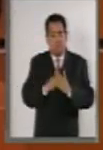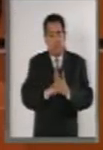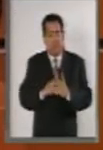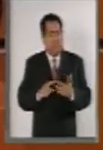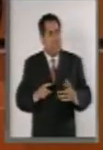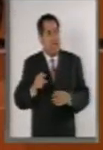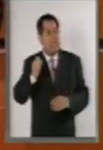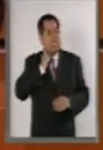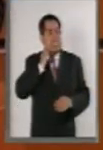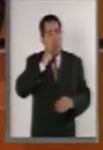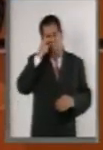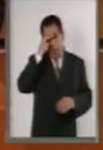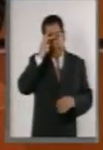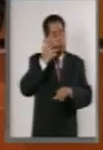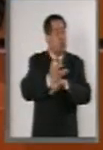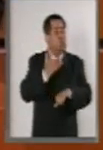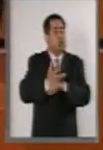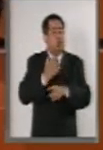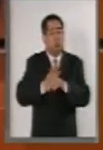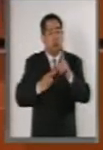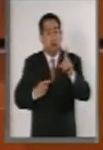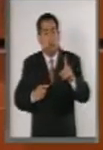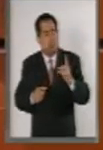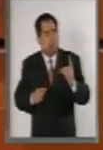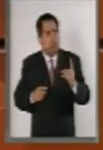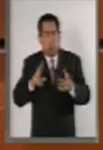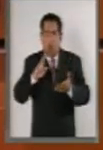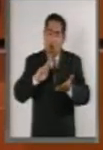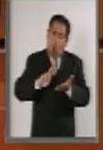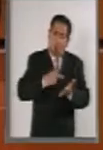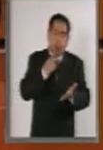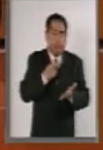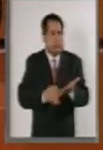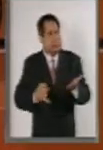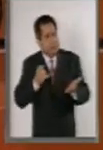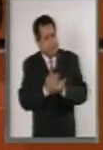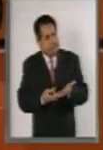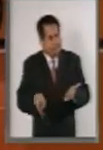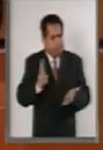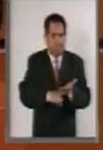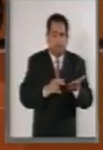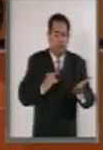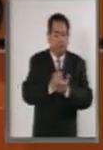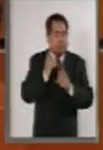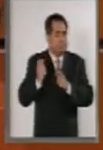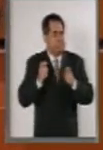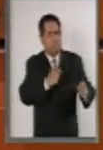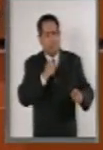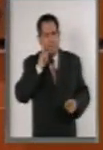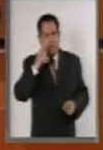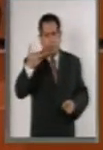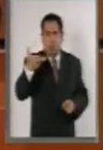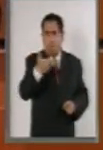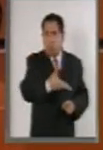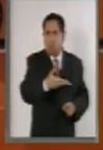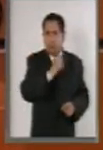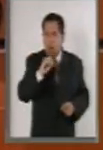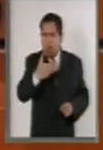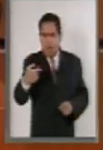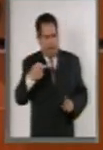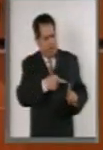Senado americano no ratifica el nombramiento de la propuesta del gobierno de